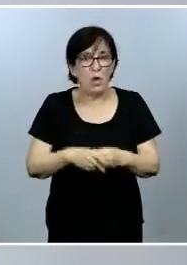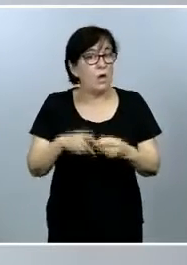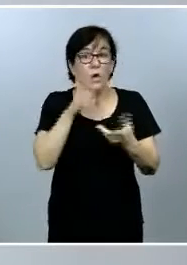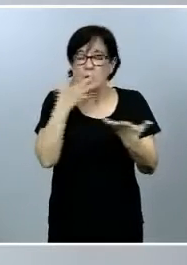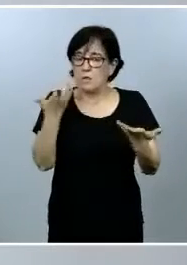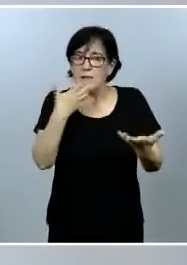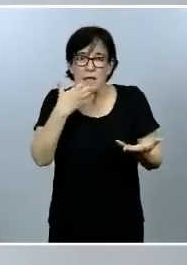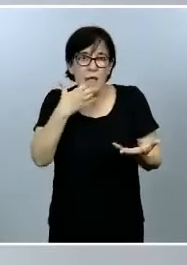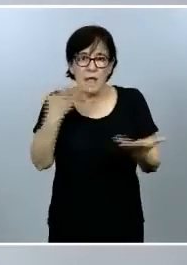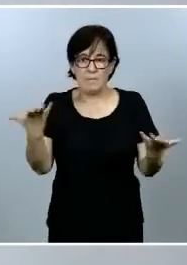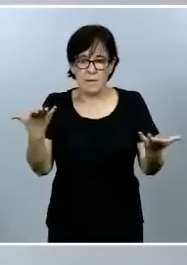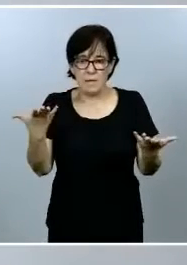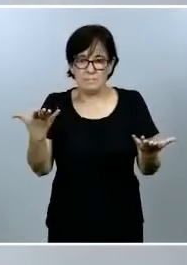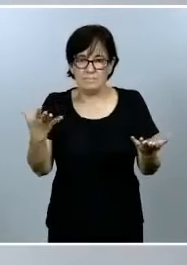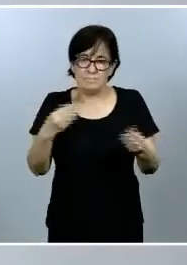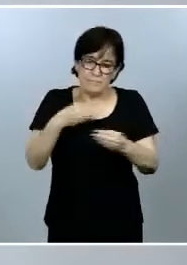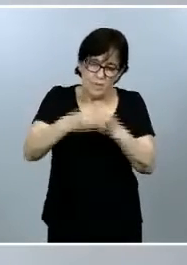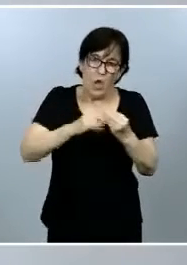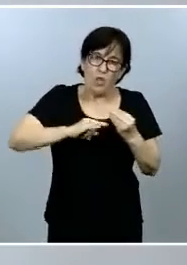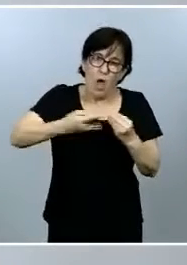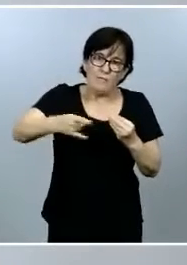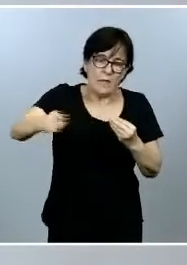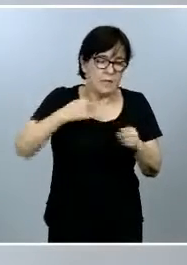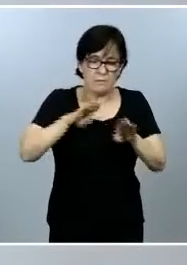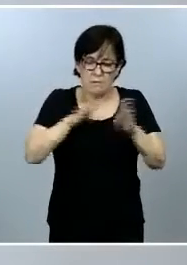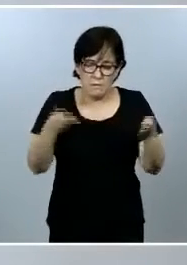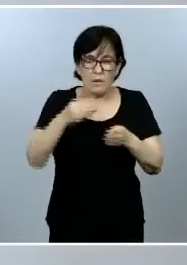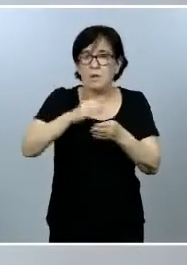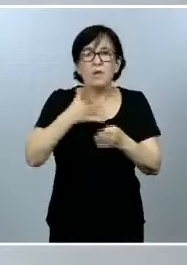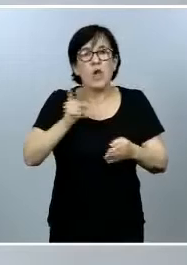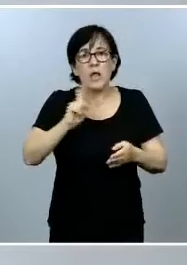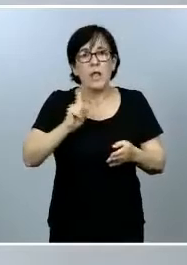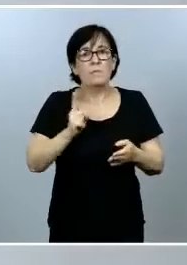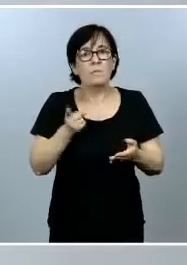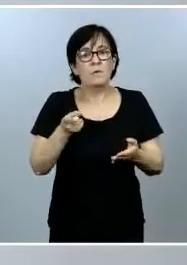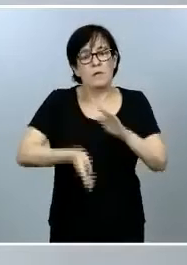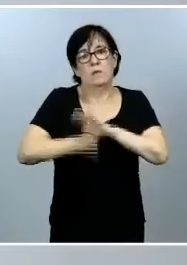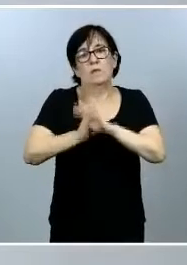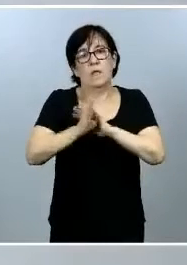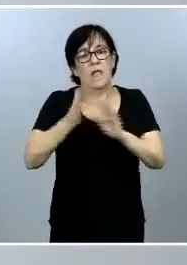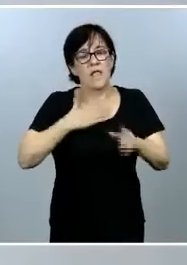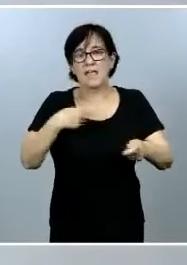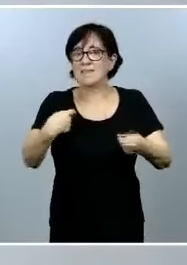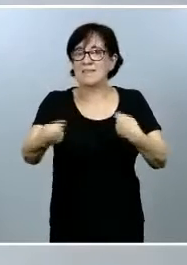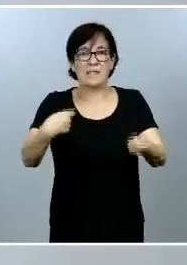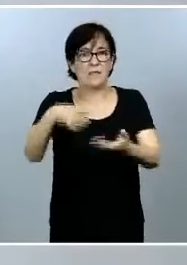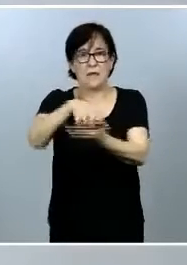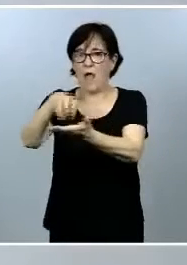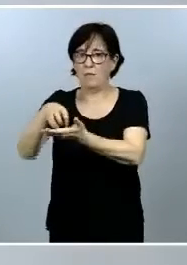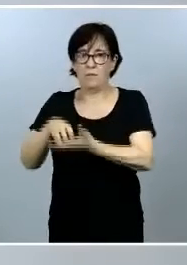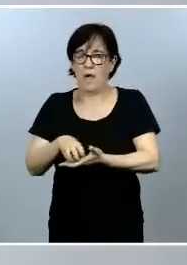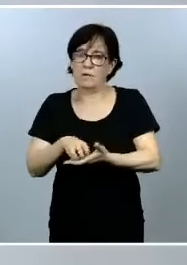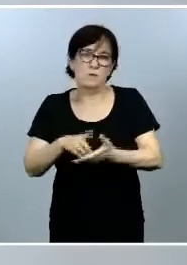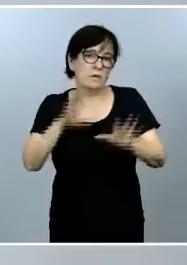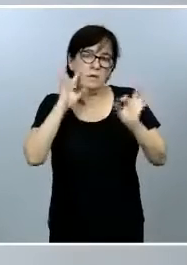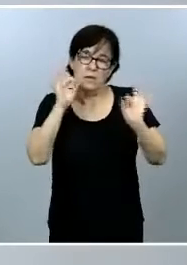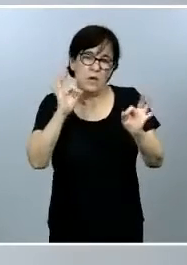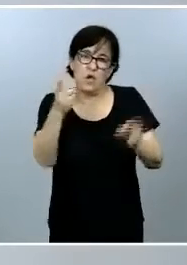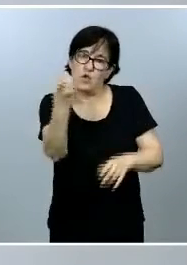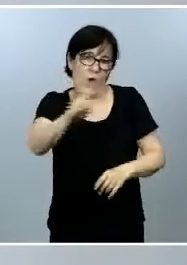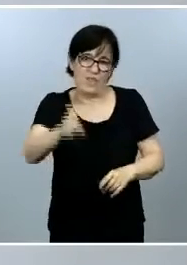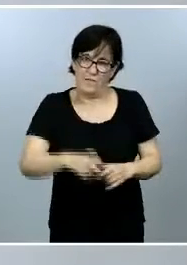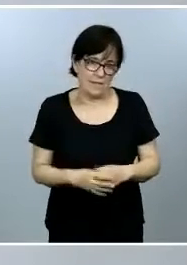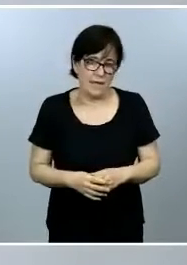del sobreenvase que no queremos seguir encontrando en nuestras tiendas y que es obviamente innecesario.